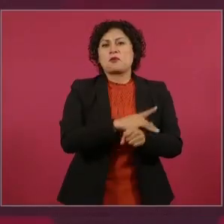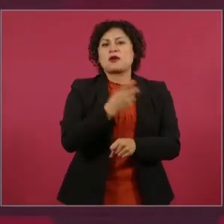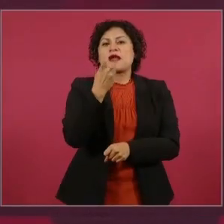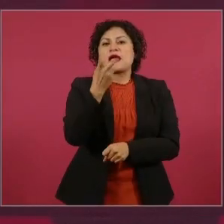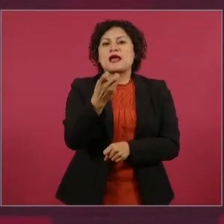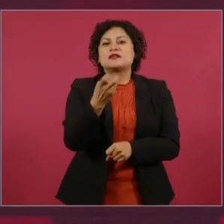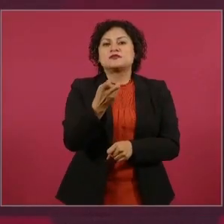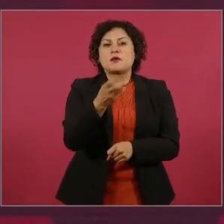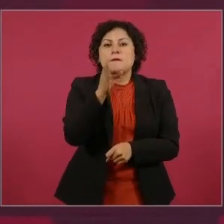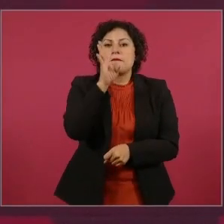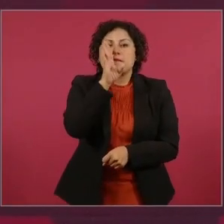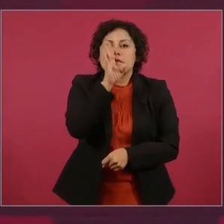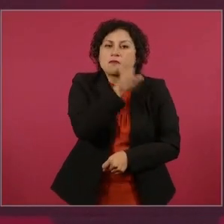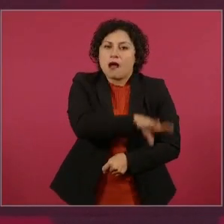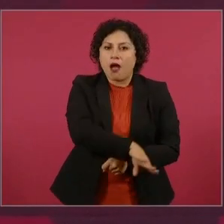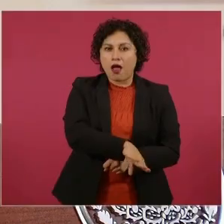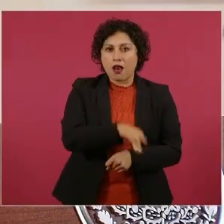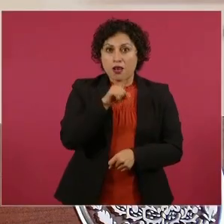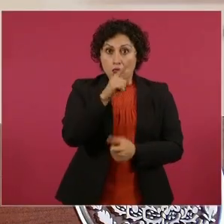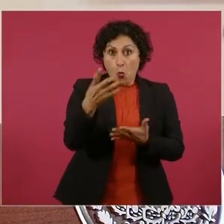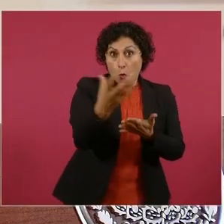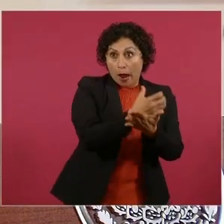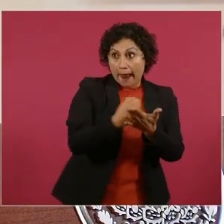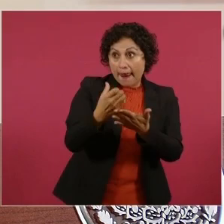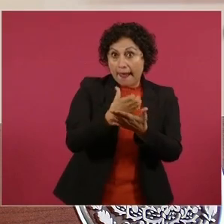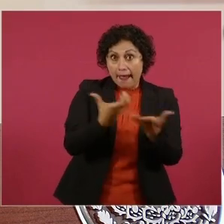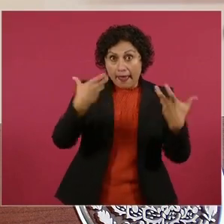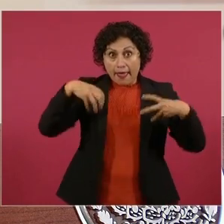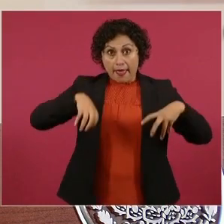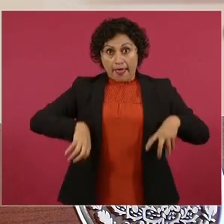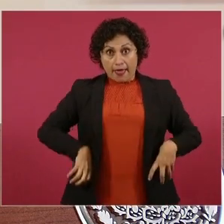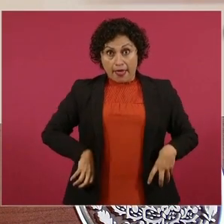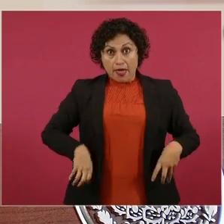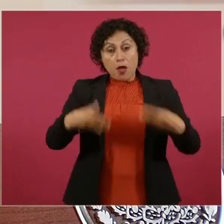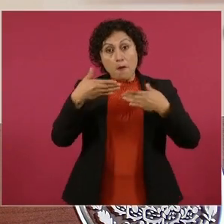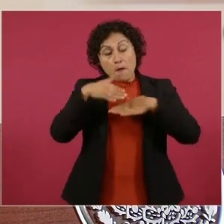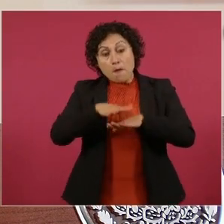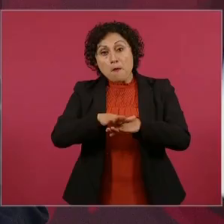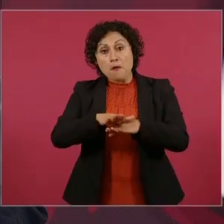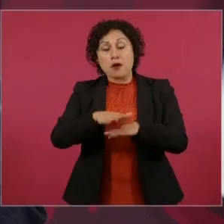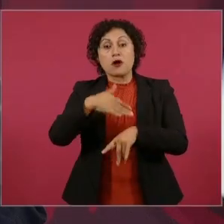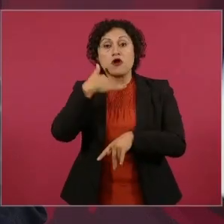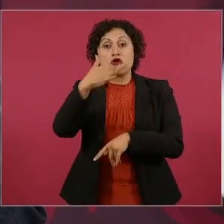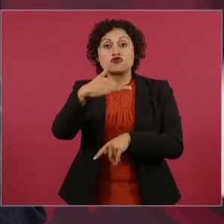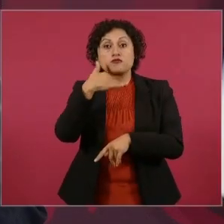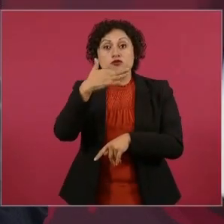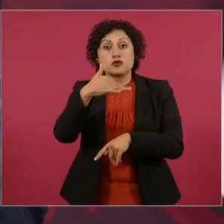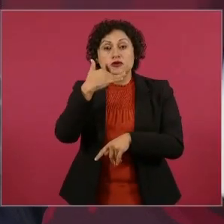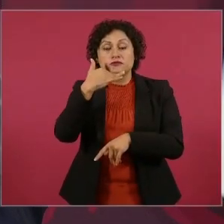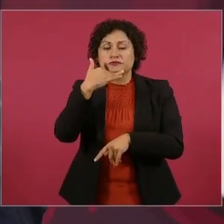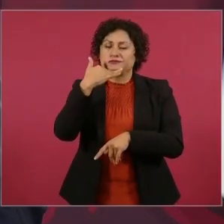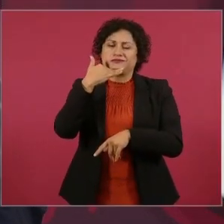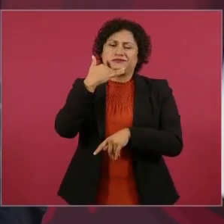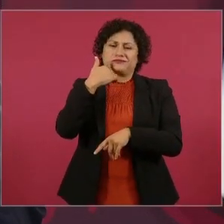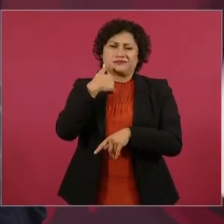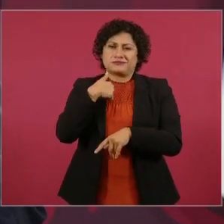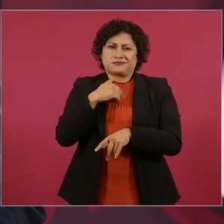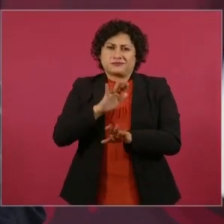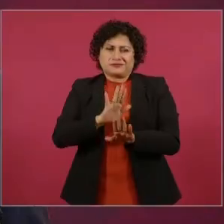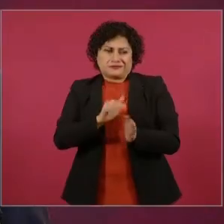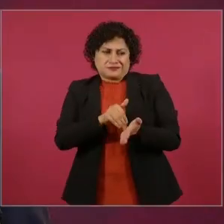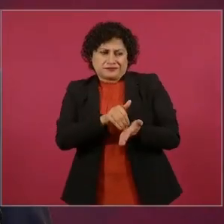corrupción no quiero hablar mucho contigo de lejitos no me